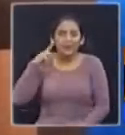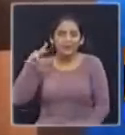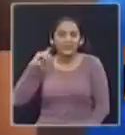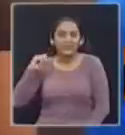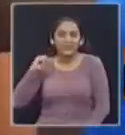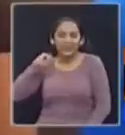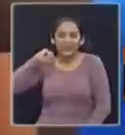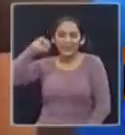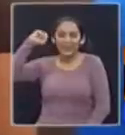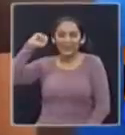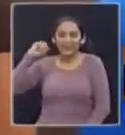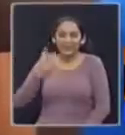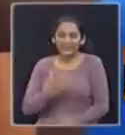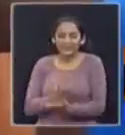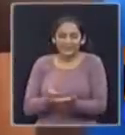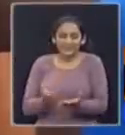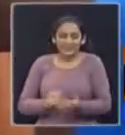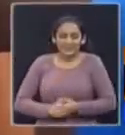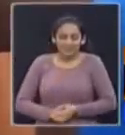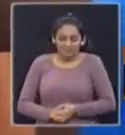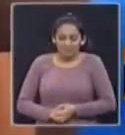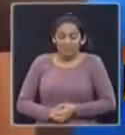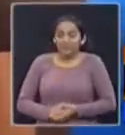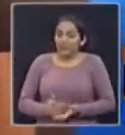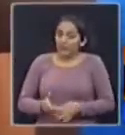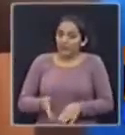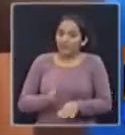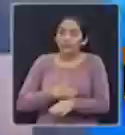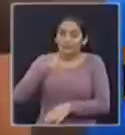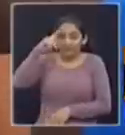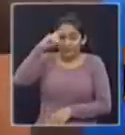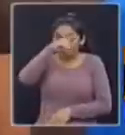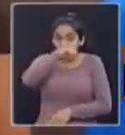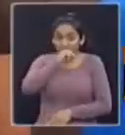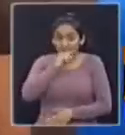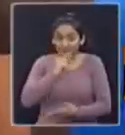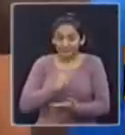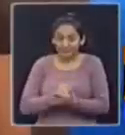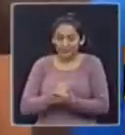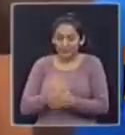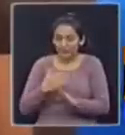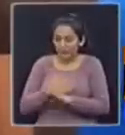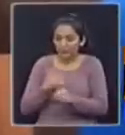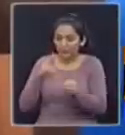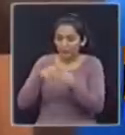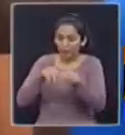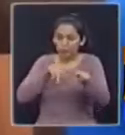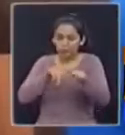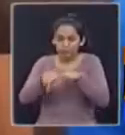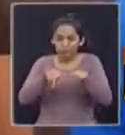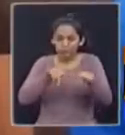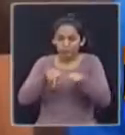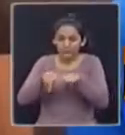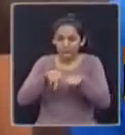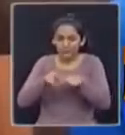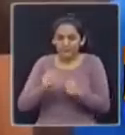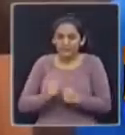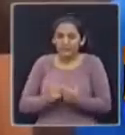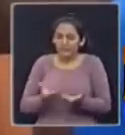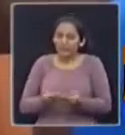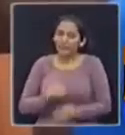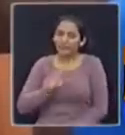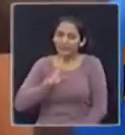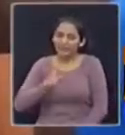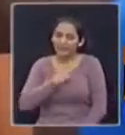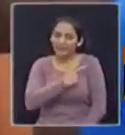las cosas casi no se daban muy bien, pero ya en la final, con las palabras del